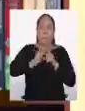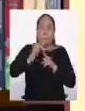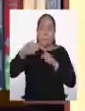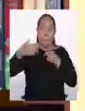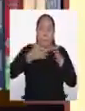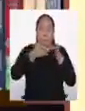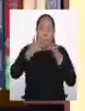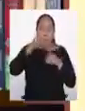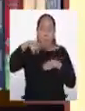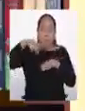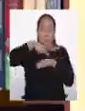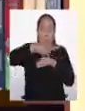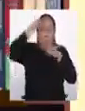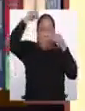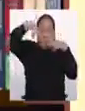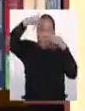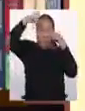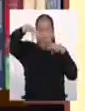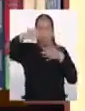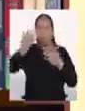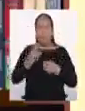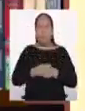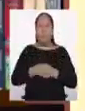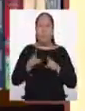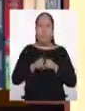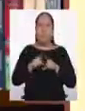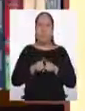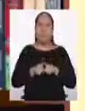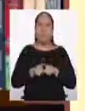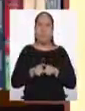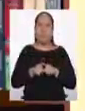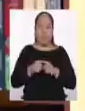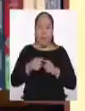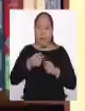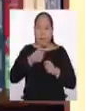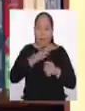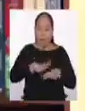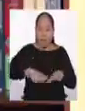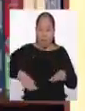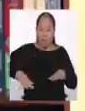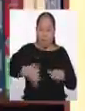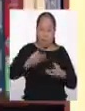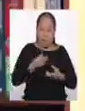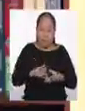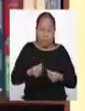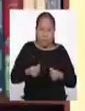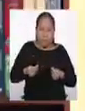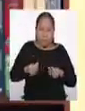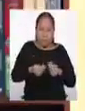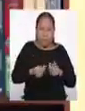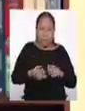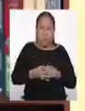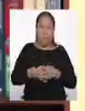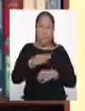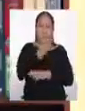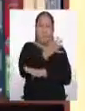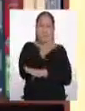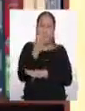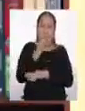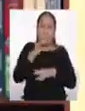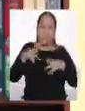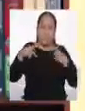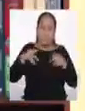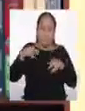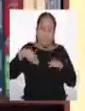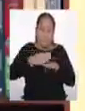intransitables, ¿no?, por las lluvias, por efecto de las lluvias se aniegan, ¿no?, se vuelven lodazales, la vegetación impide pues